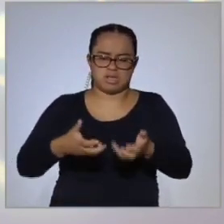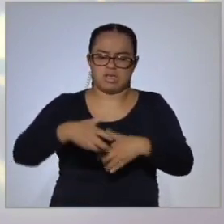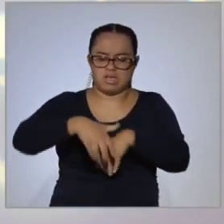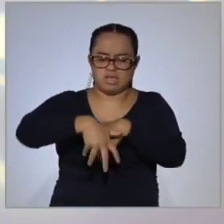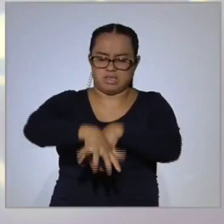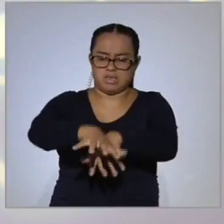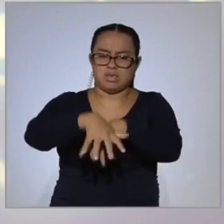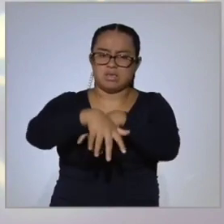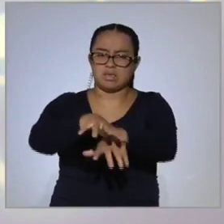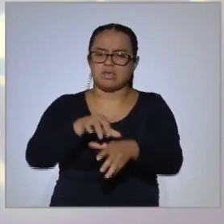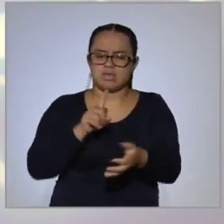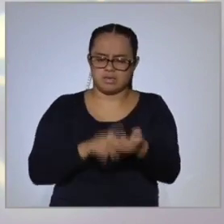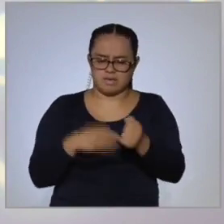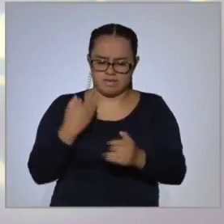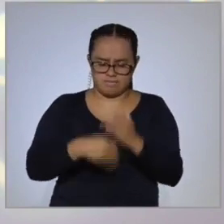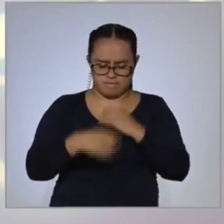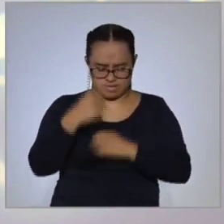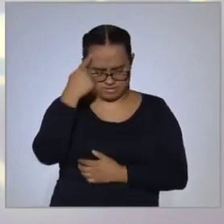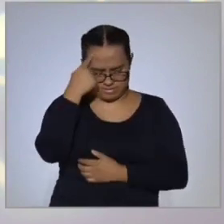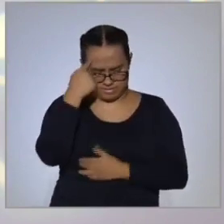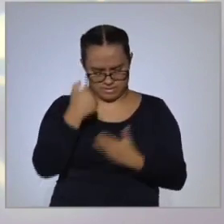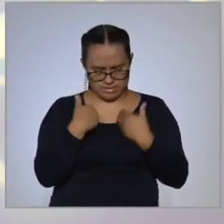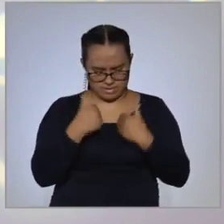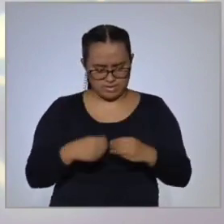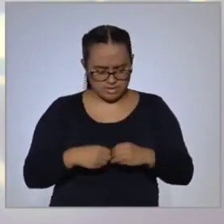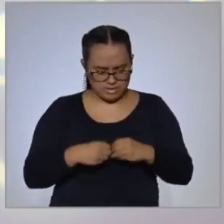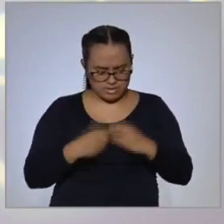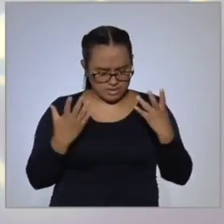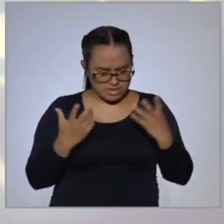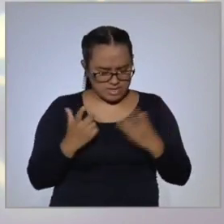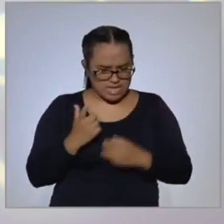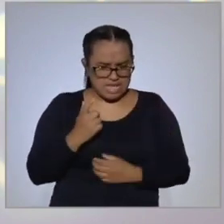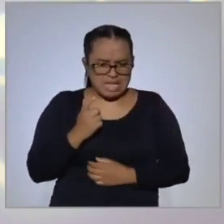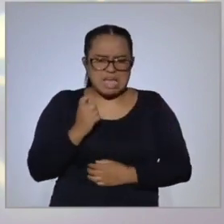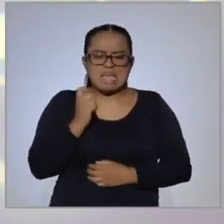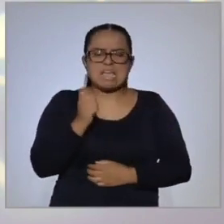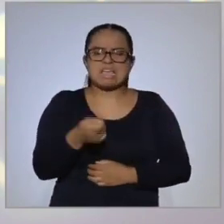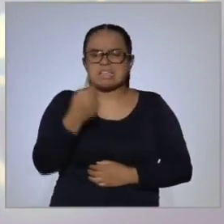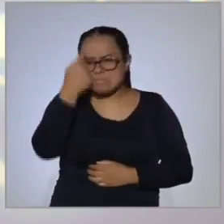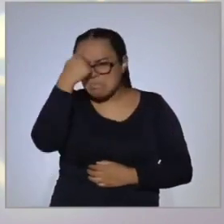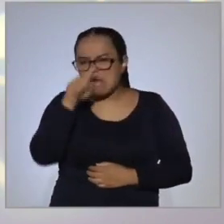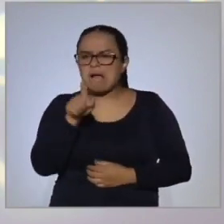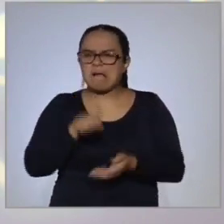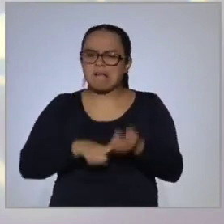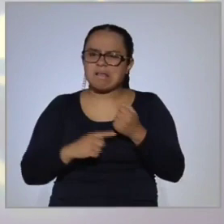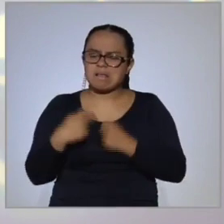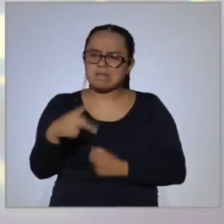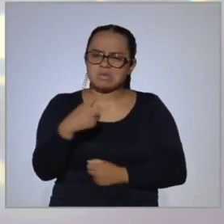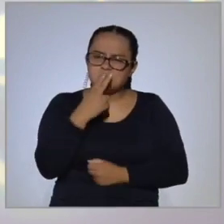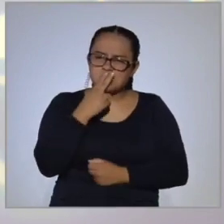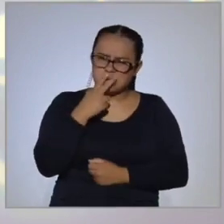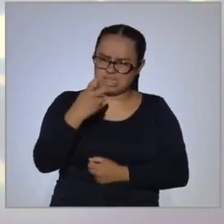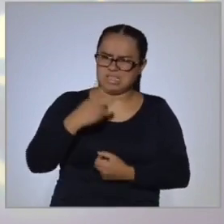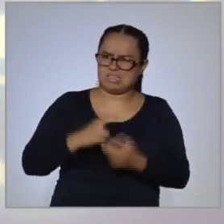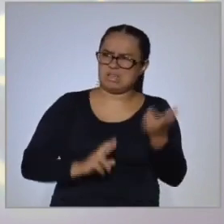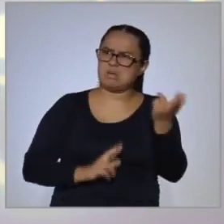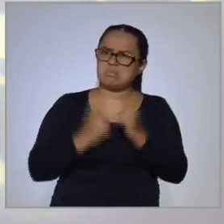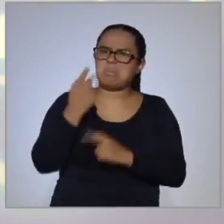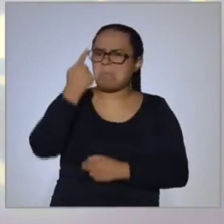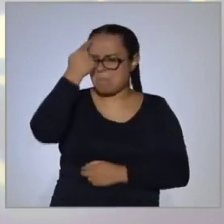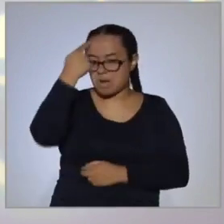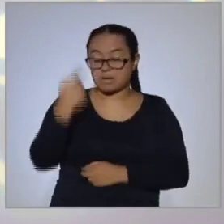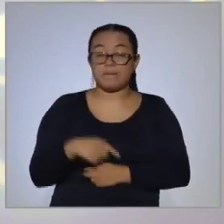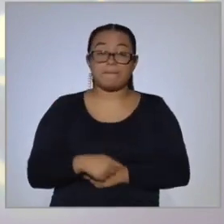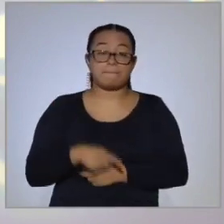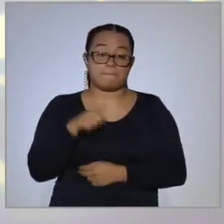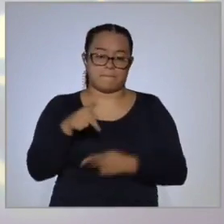no tienen clara en algunas ocasiones qué es, para qué o de dónde viene la protesta. Por supuesto que el